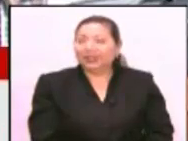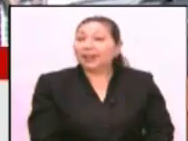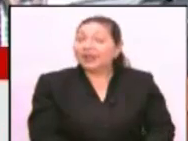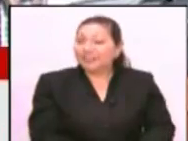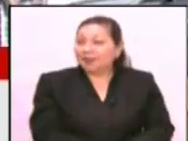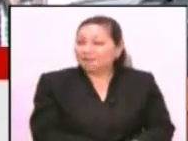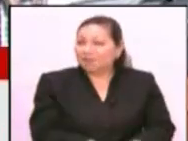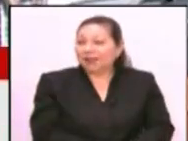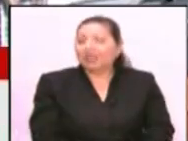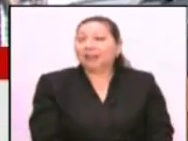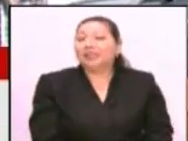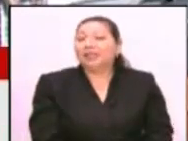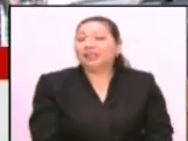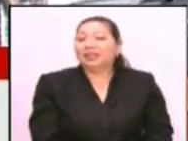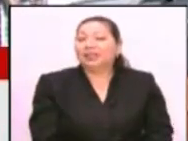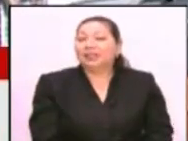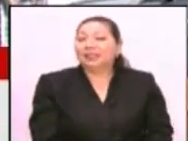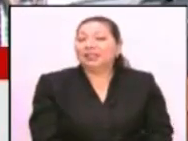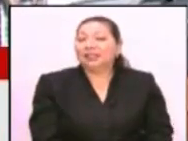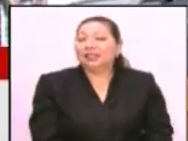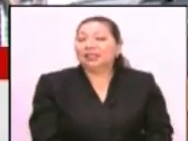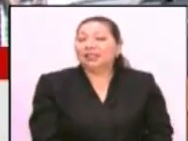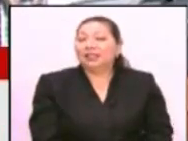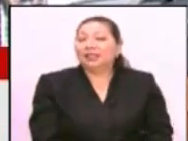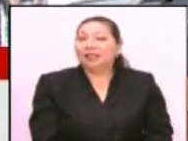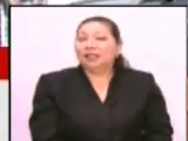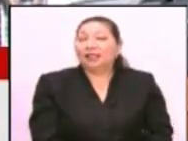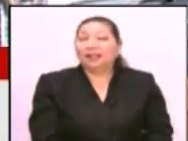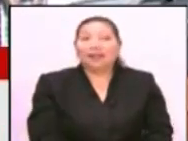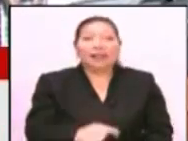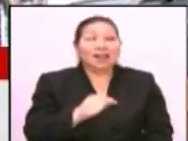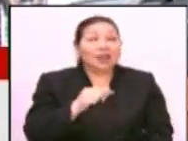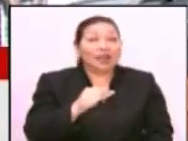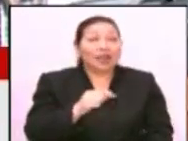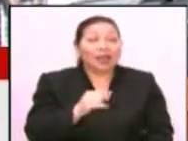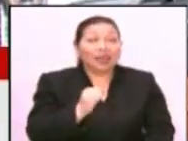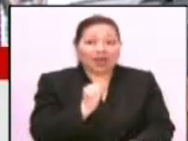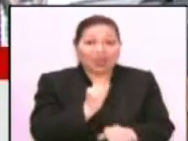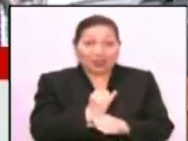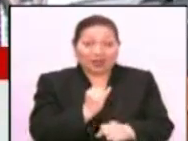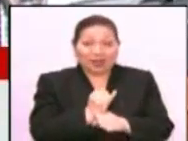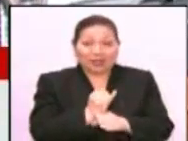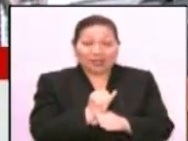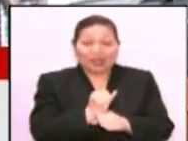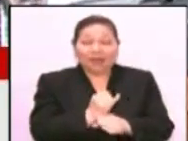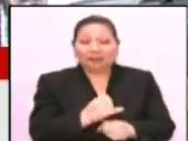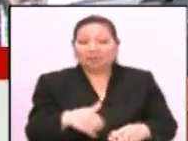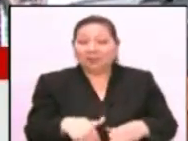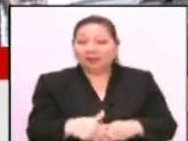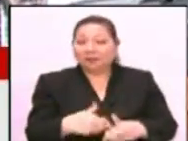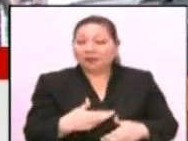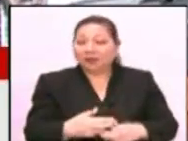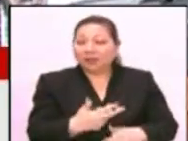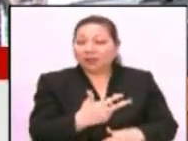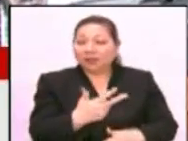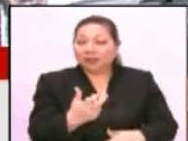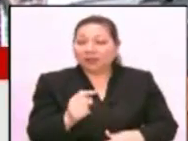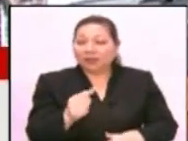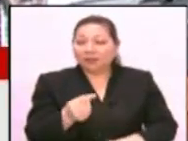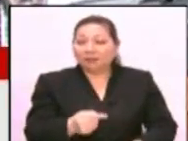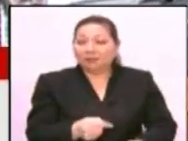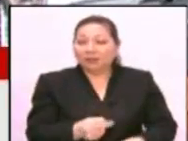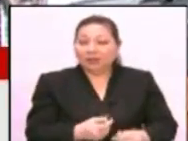También es cierto que con el Arzobispado de Lima hemos suscrito un convenio. Estamos produciendo